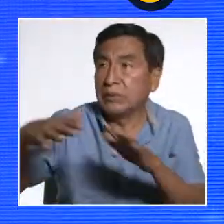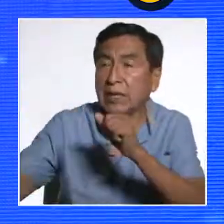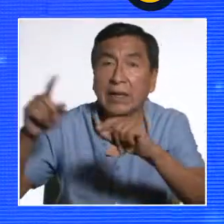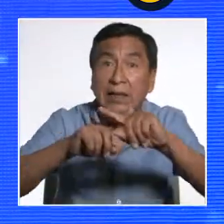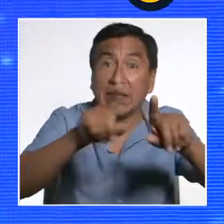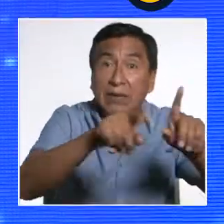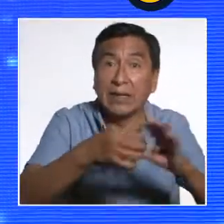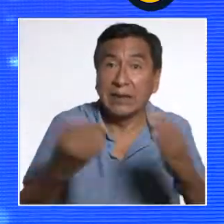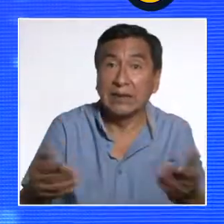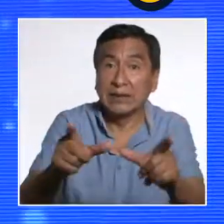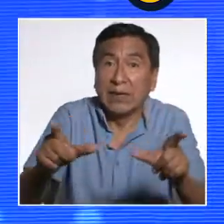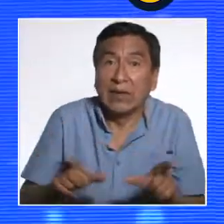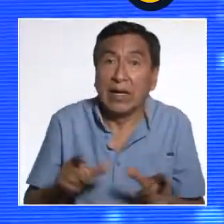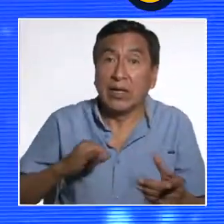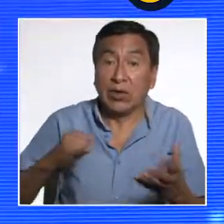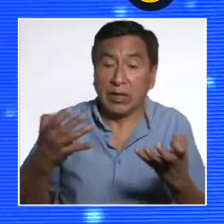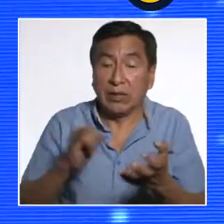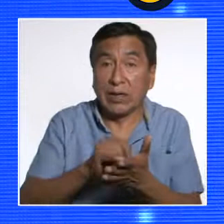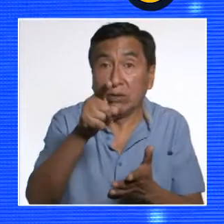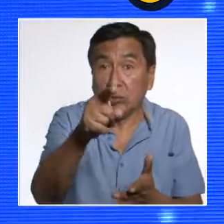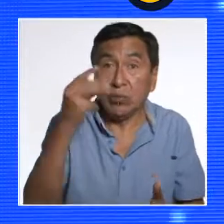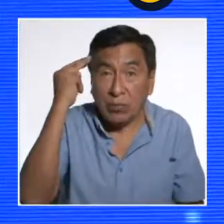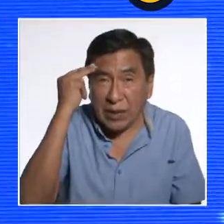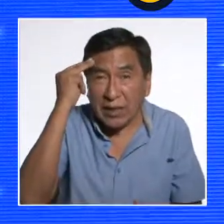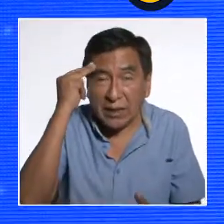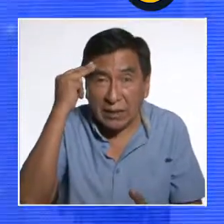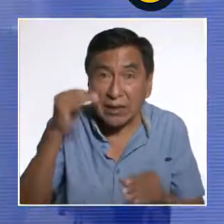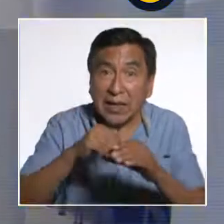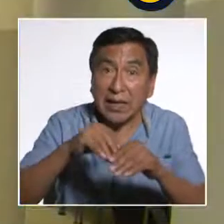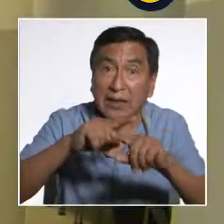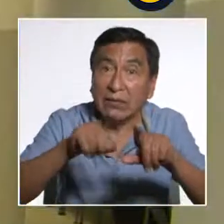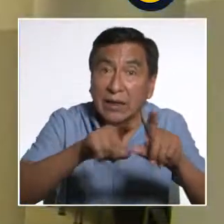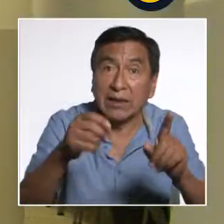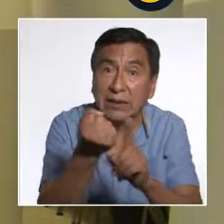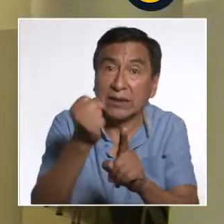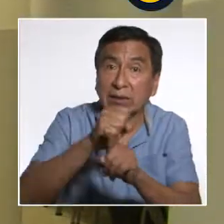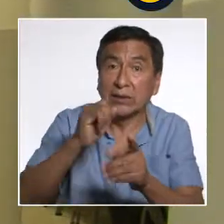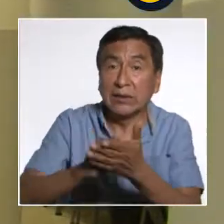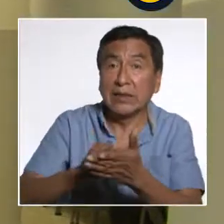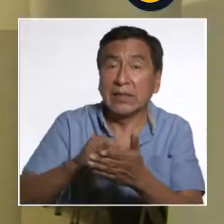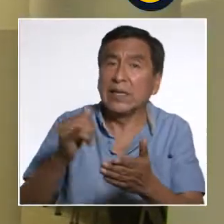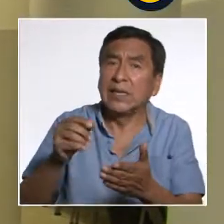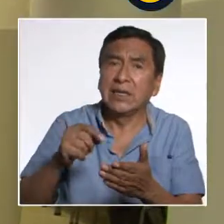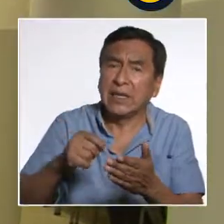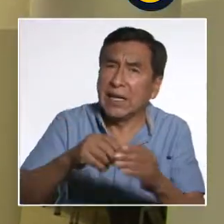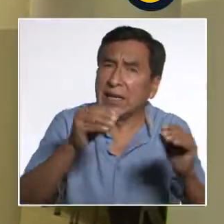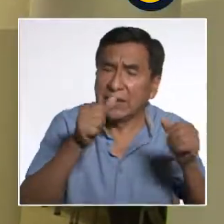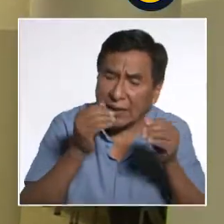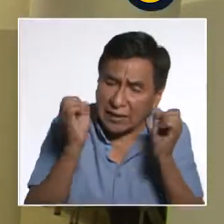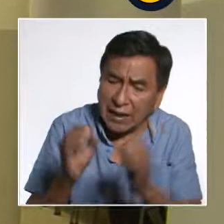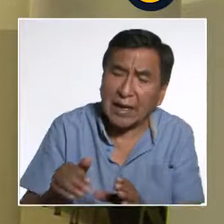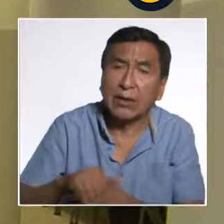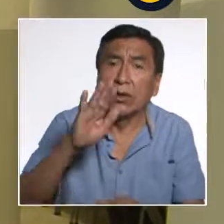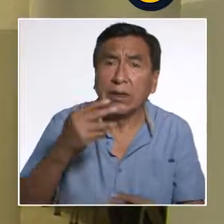este lugar. Y yo quiero que tú vayas meditando en diversas situaciones que te marcaron, en diversas